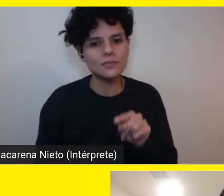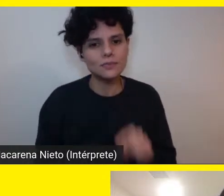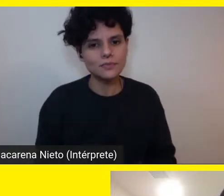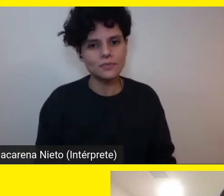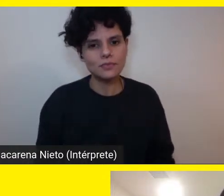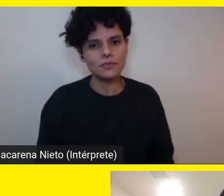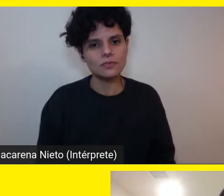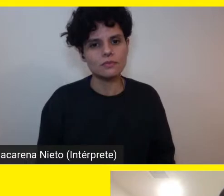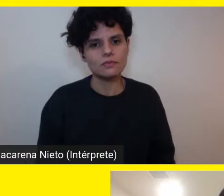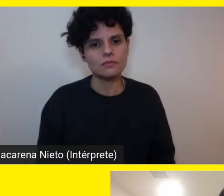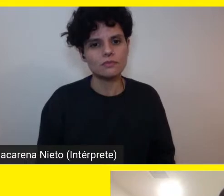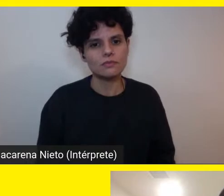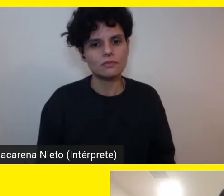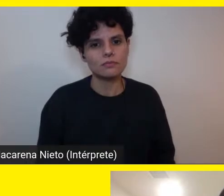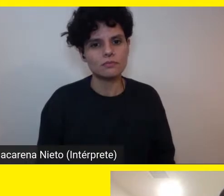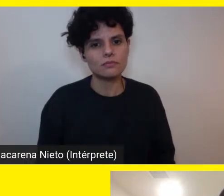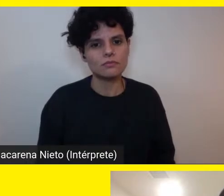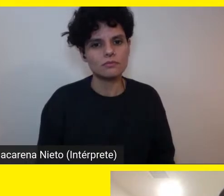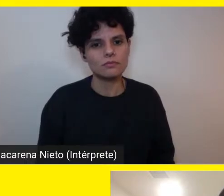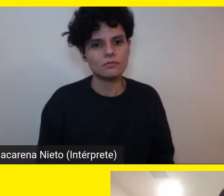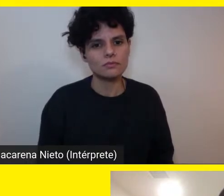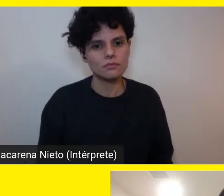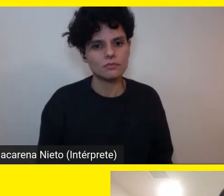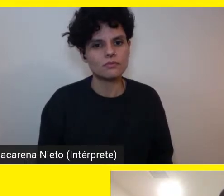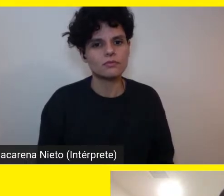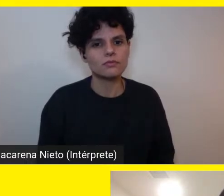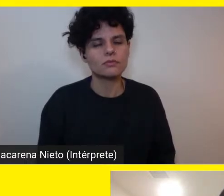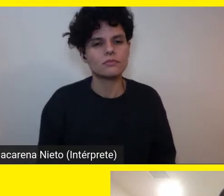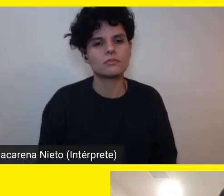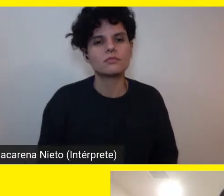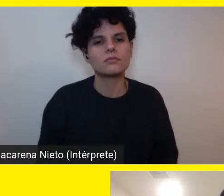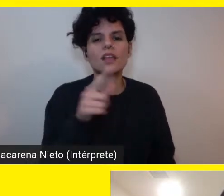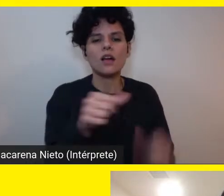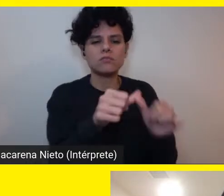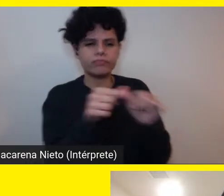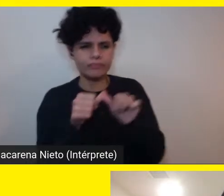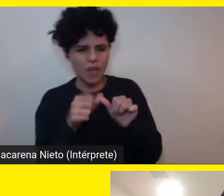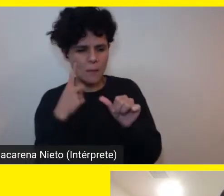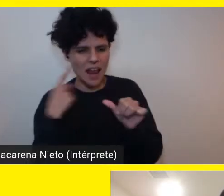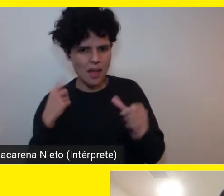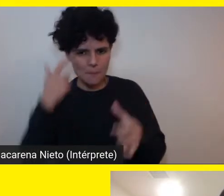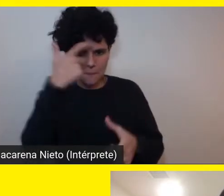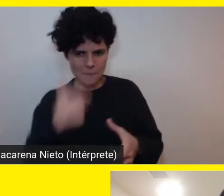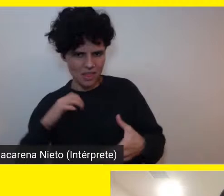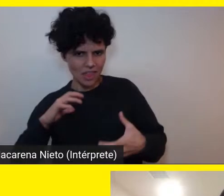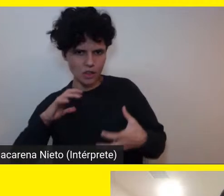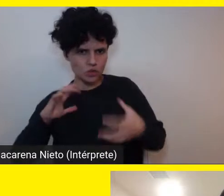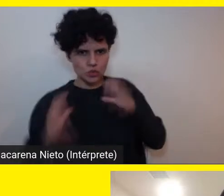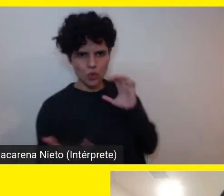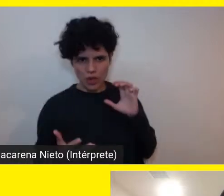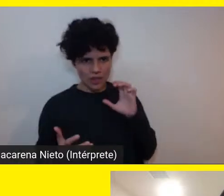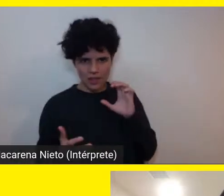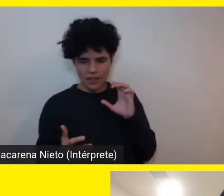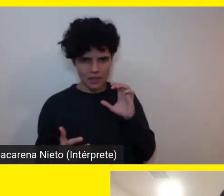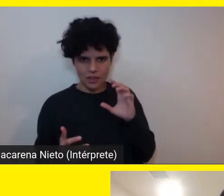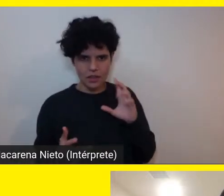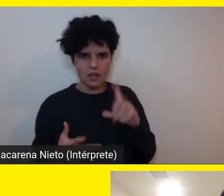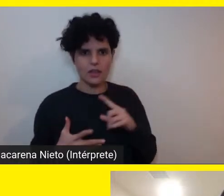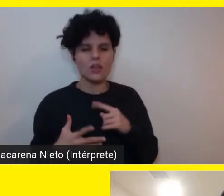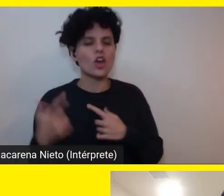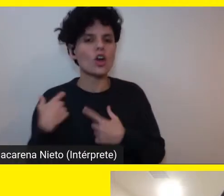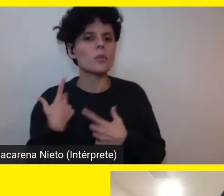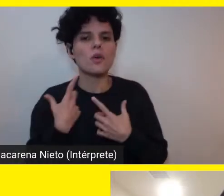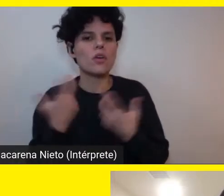en tortura como una forma de destruir a las personas, como una forma de hacerles rendirse y